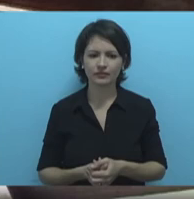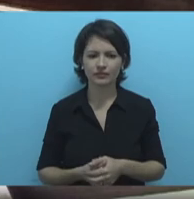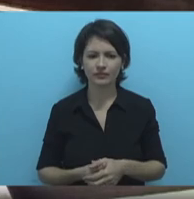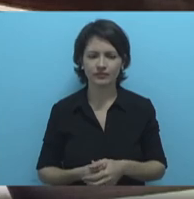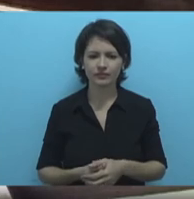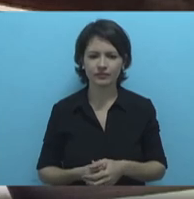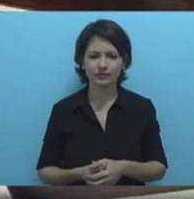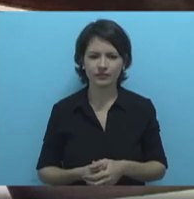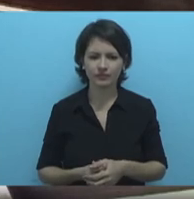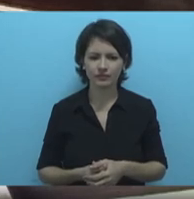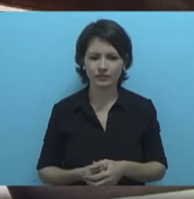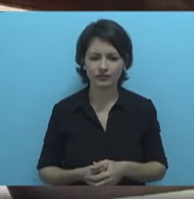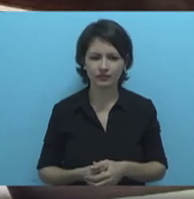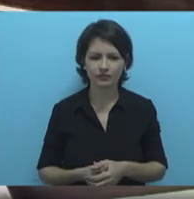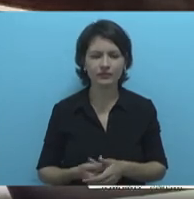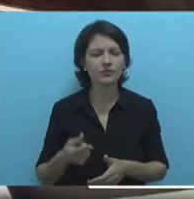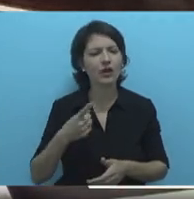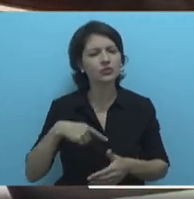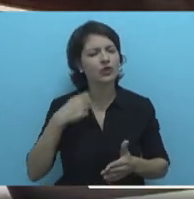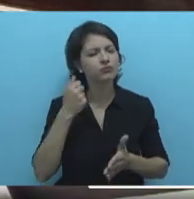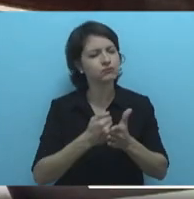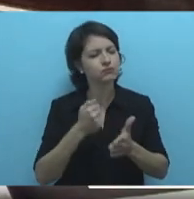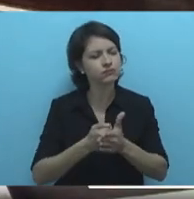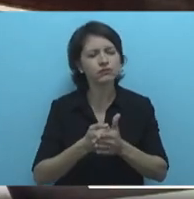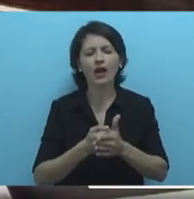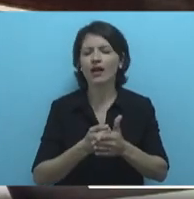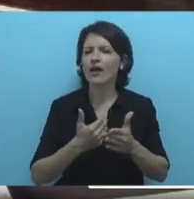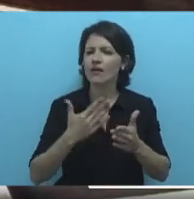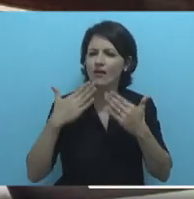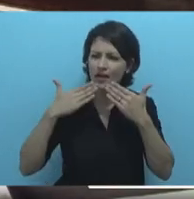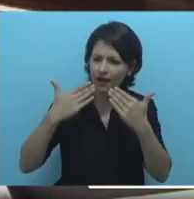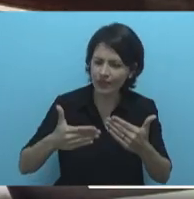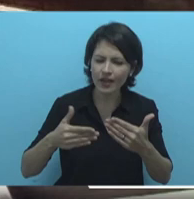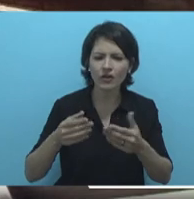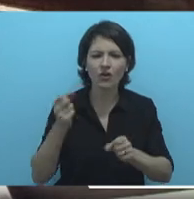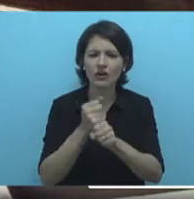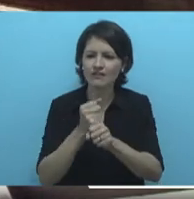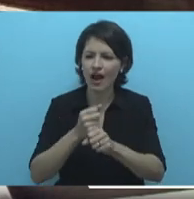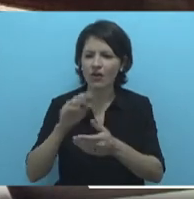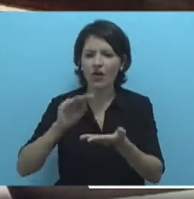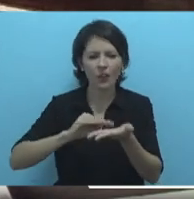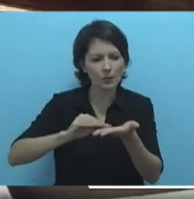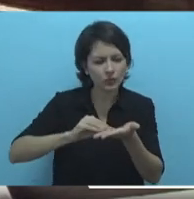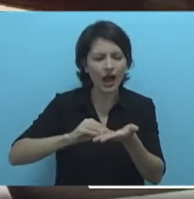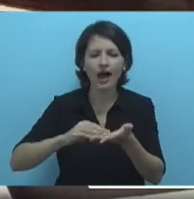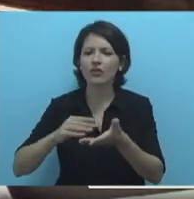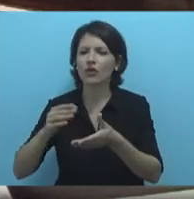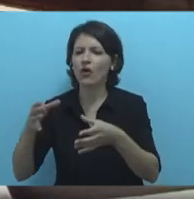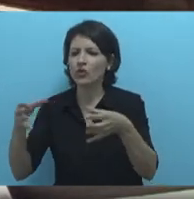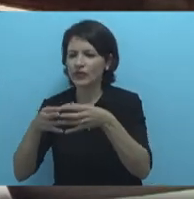valoro toda la tarea que han llevado todos los legisladores especialmente mis compañeros de la comisión de ambiente